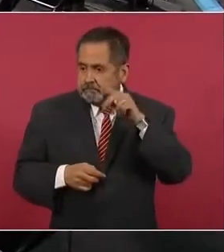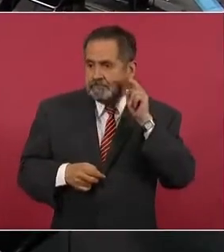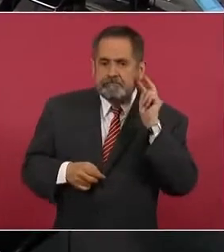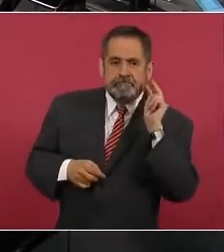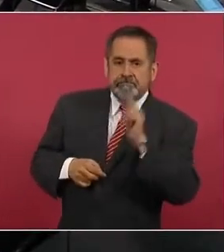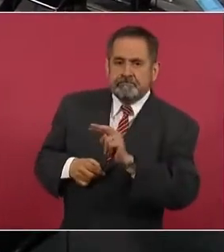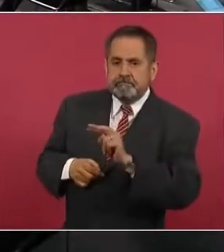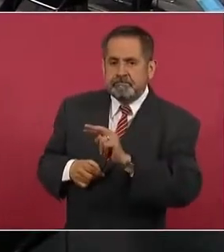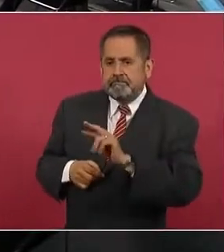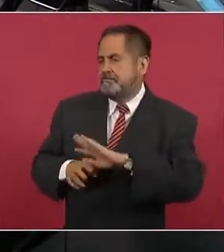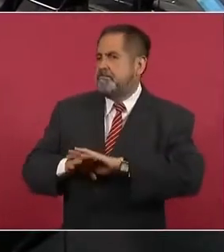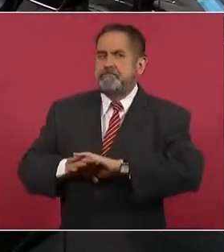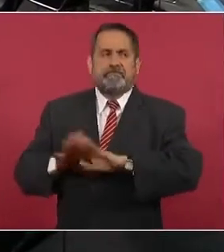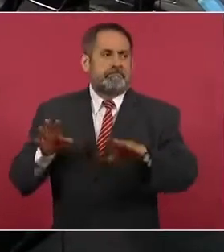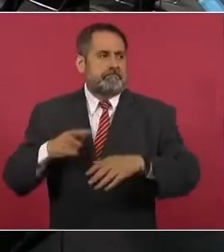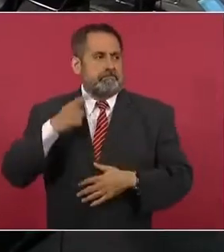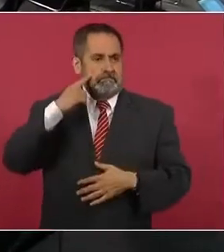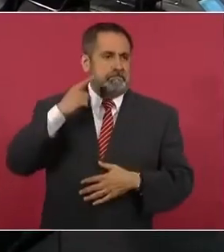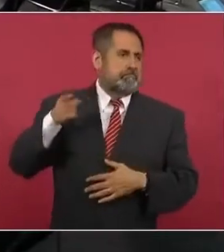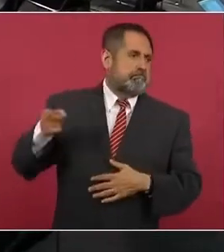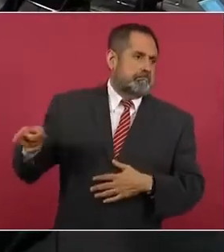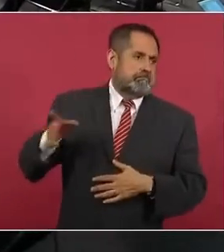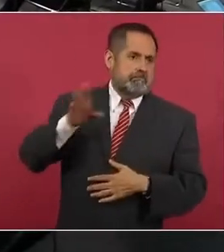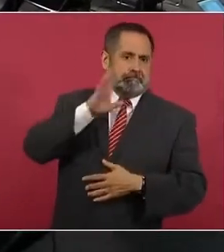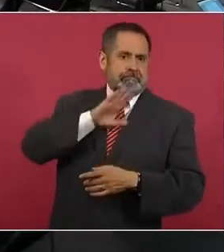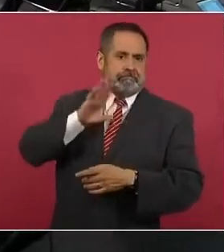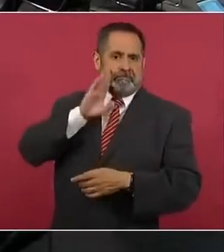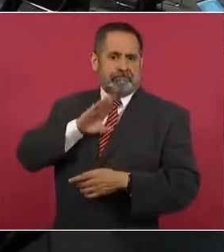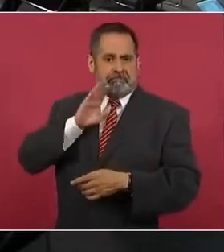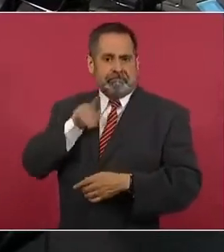para levantar un movimiento en su contra.